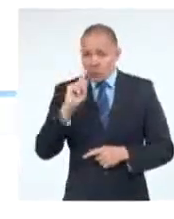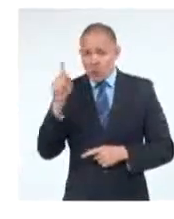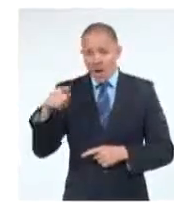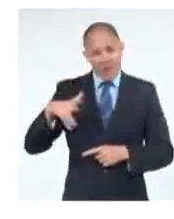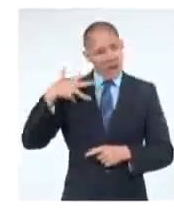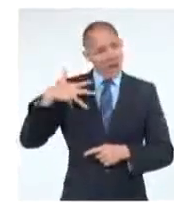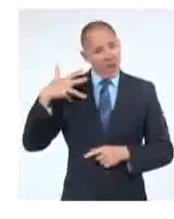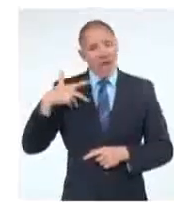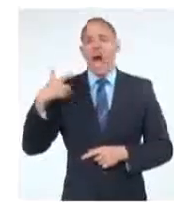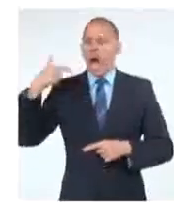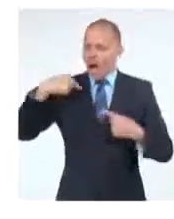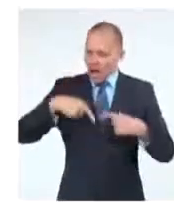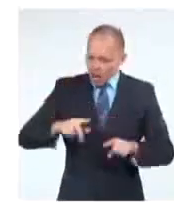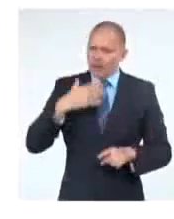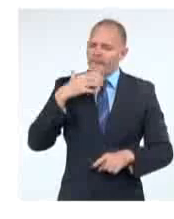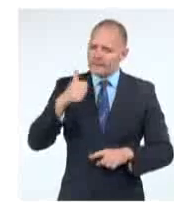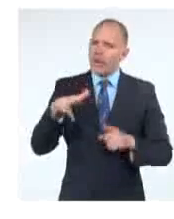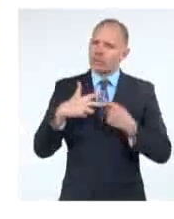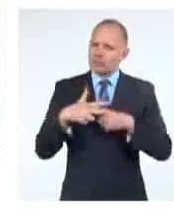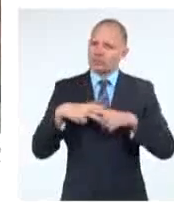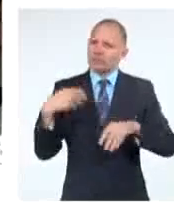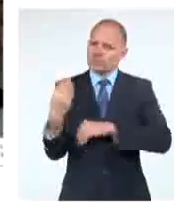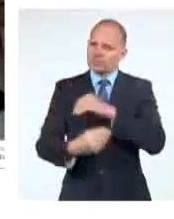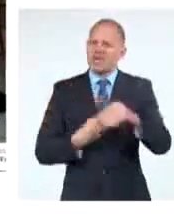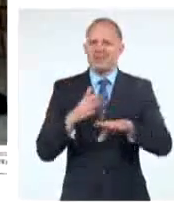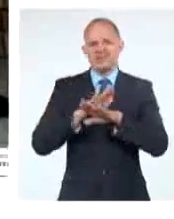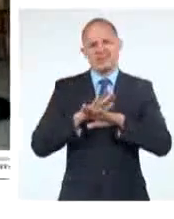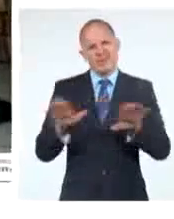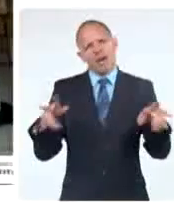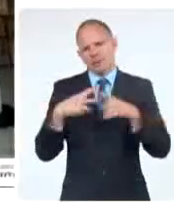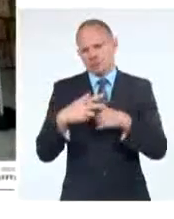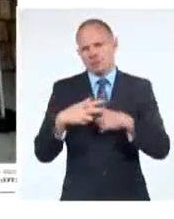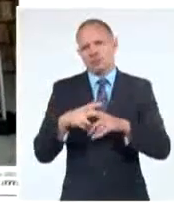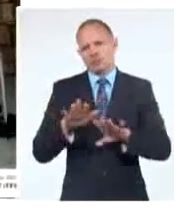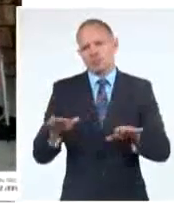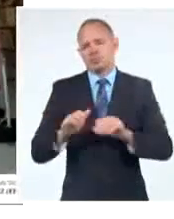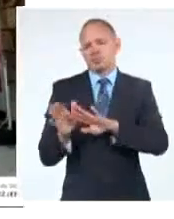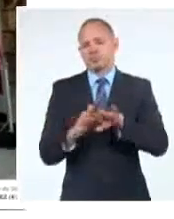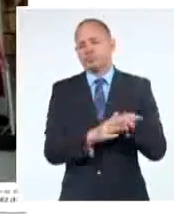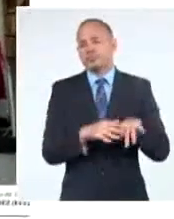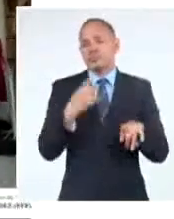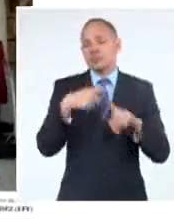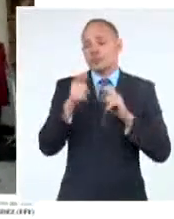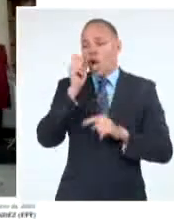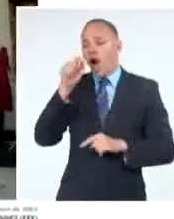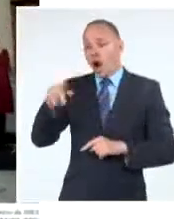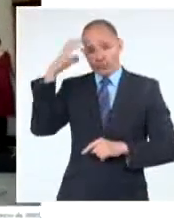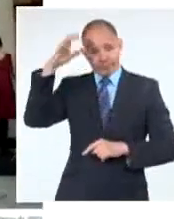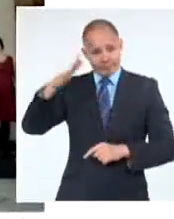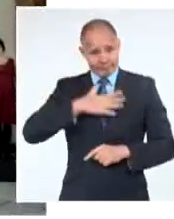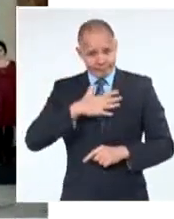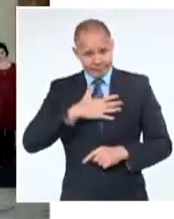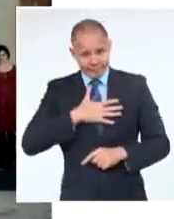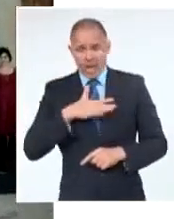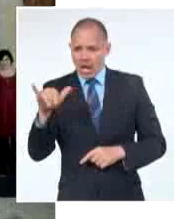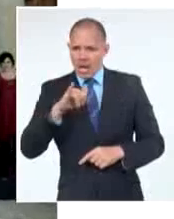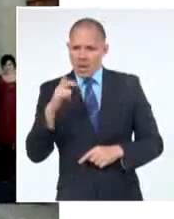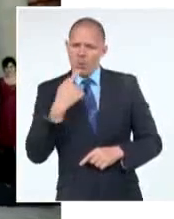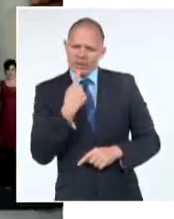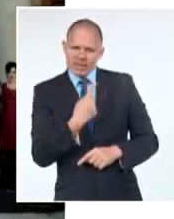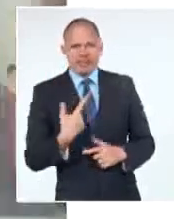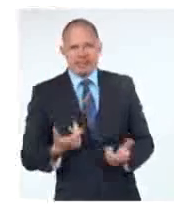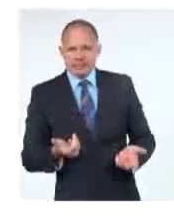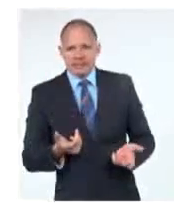busca acordar transformaciones y ponerle fin al conflicto armado. Por su parte, Oti Patiño, representante de la delegación del Ejecutivo de Gustavo